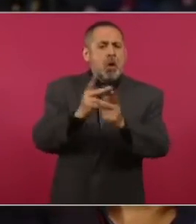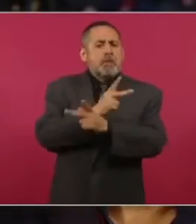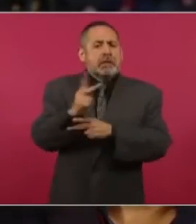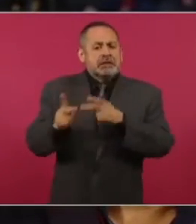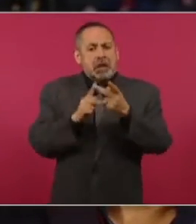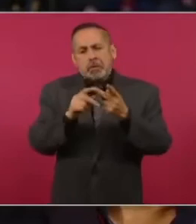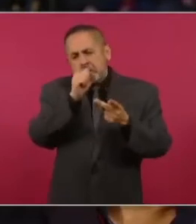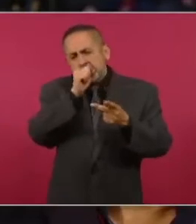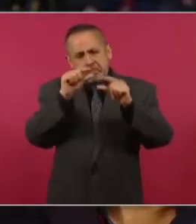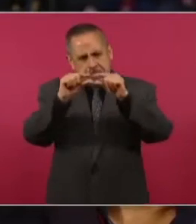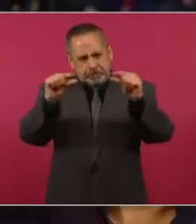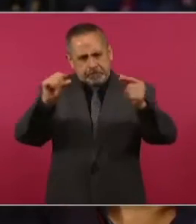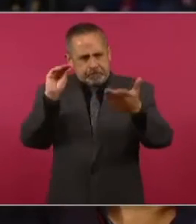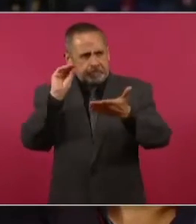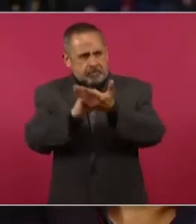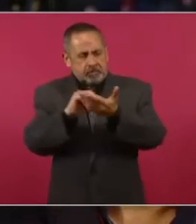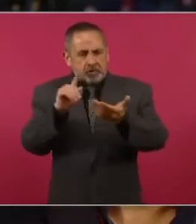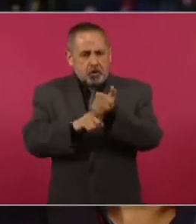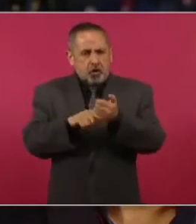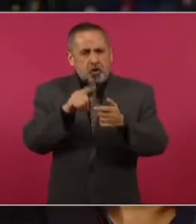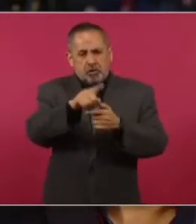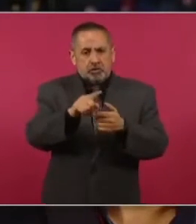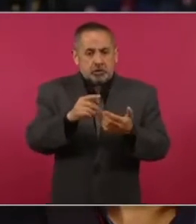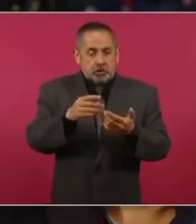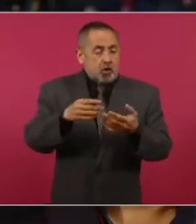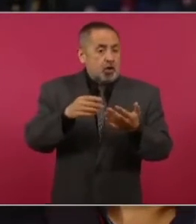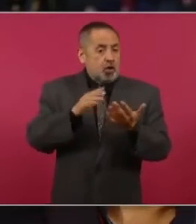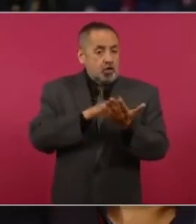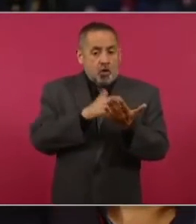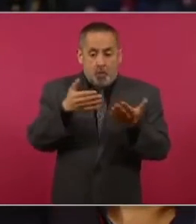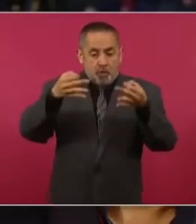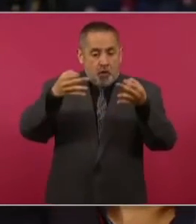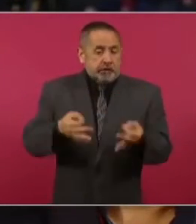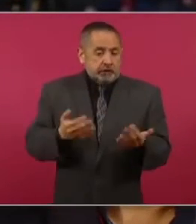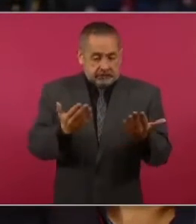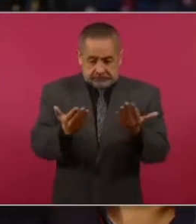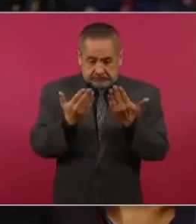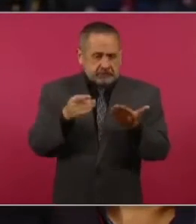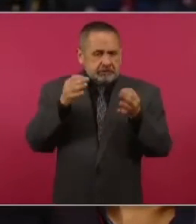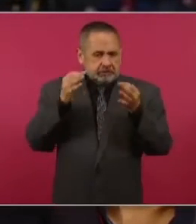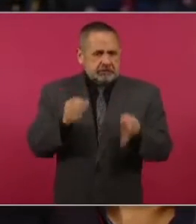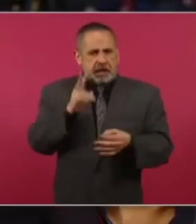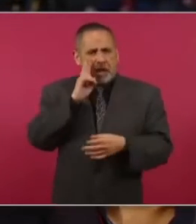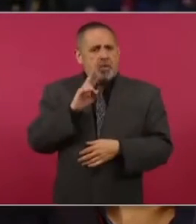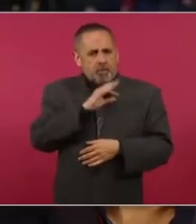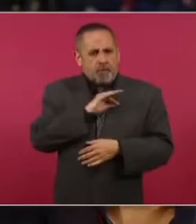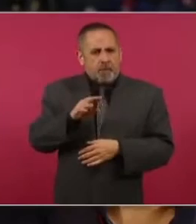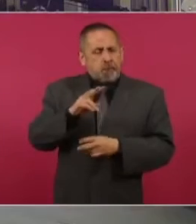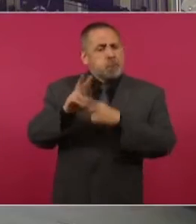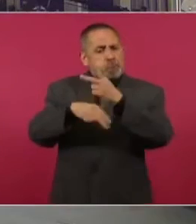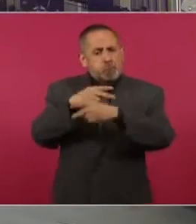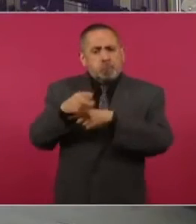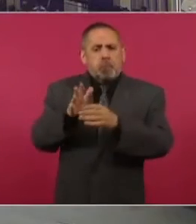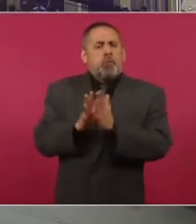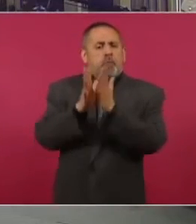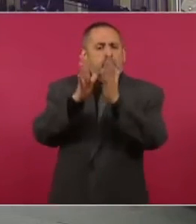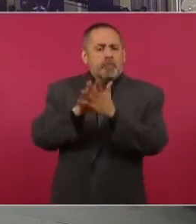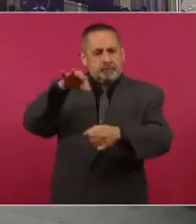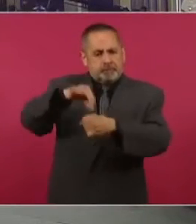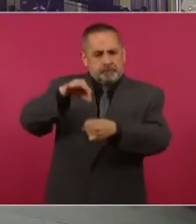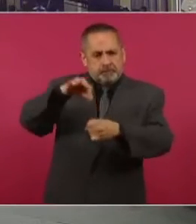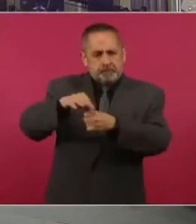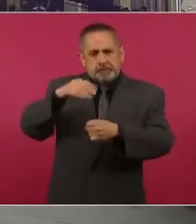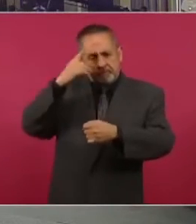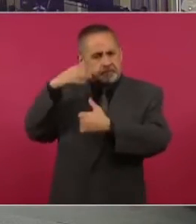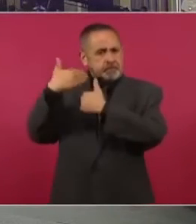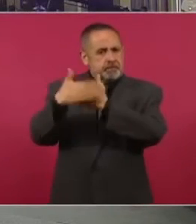matrícula consular, que son documentos oficiales con mucha credibilidad, la posibilidad de poder participar en la elección